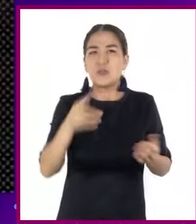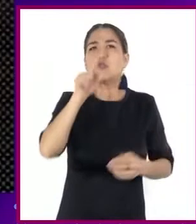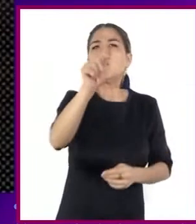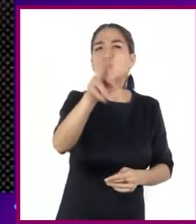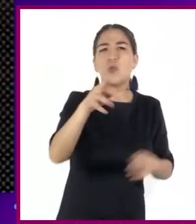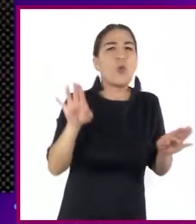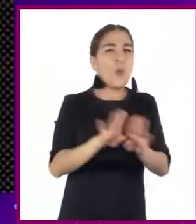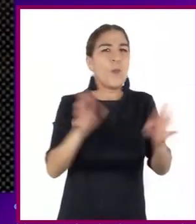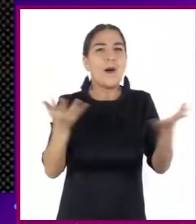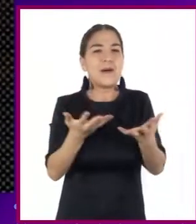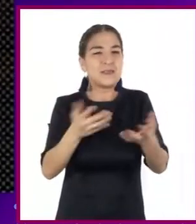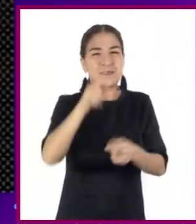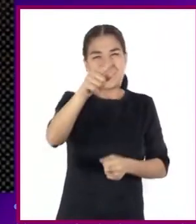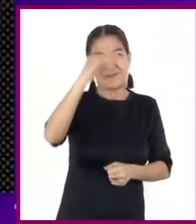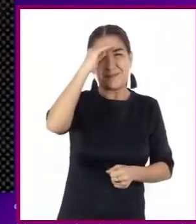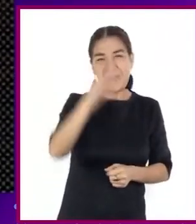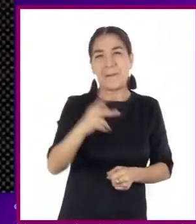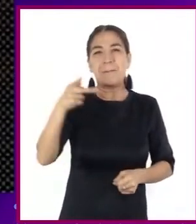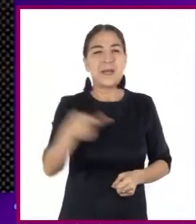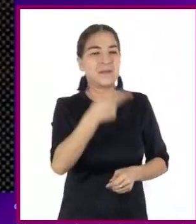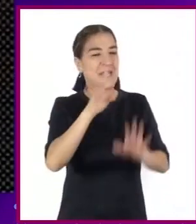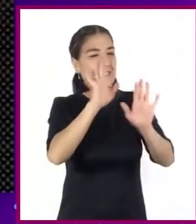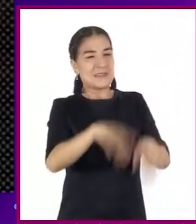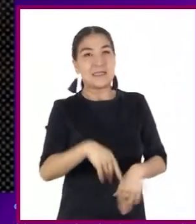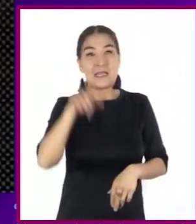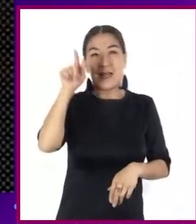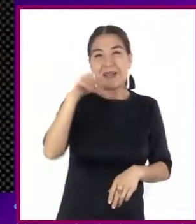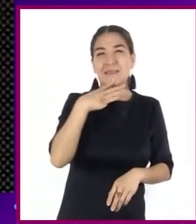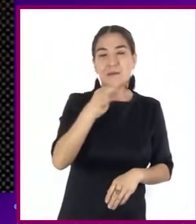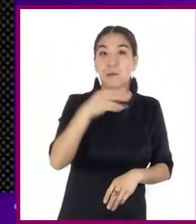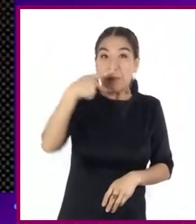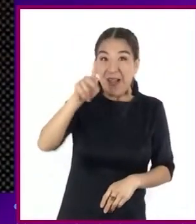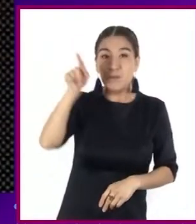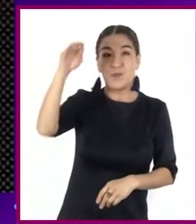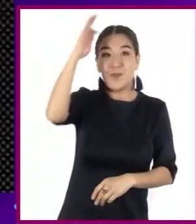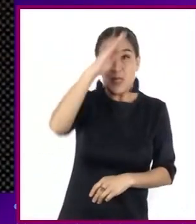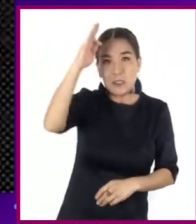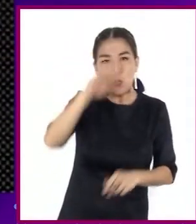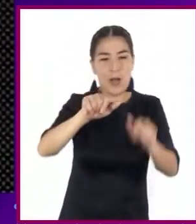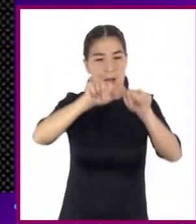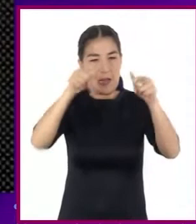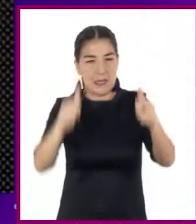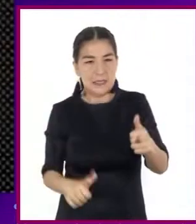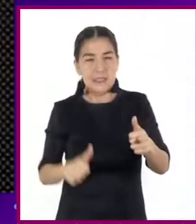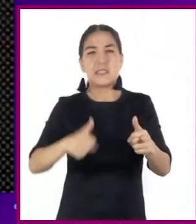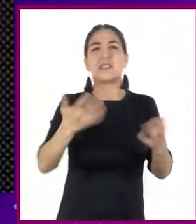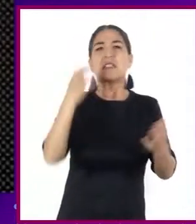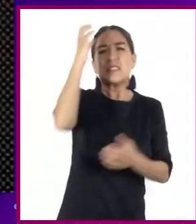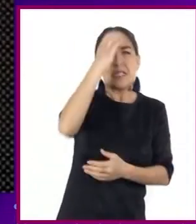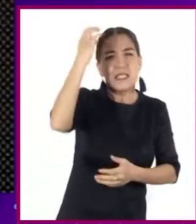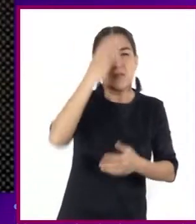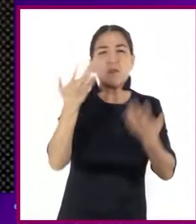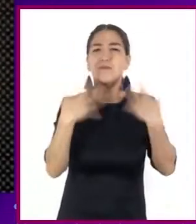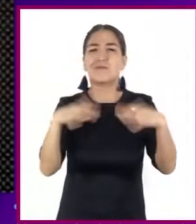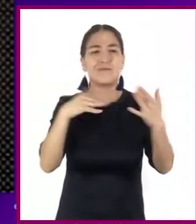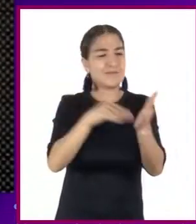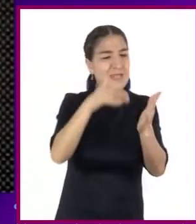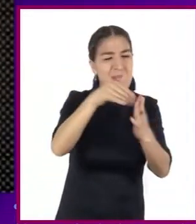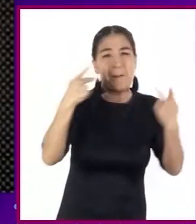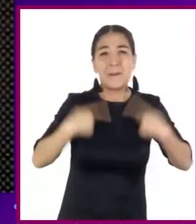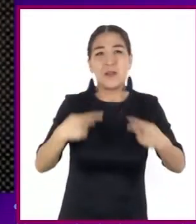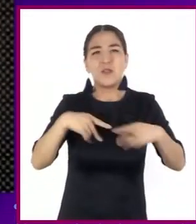te parezca una pregunta muy sencilla, filósofos, artistas, científicos y millones de personas se han hecho el mismo